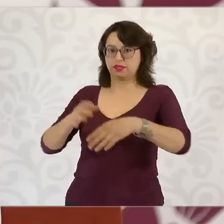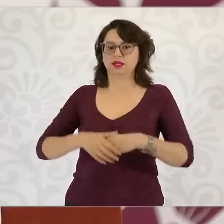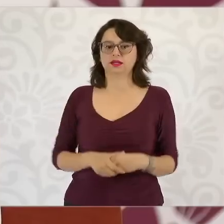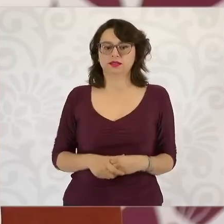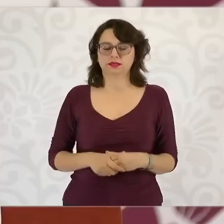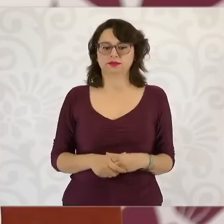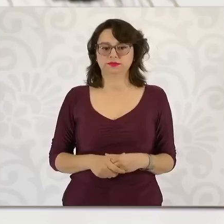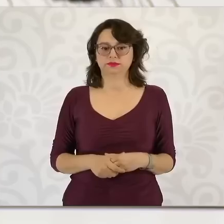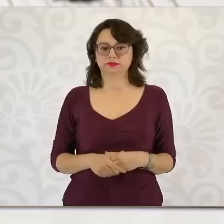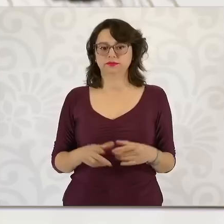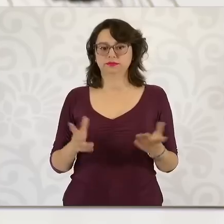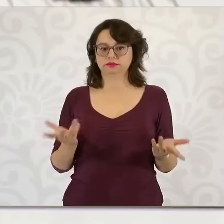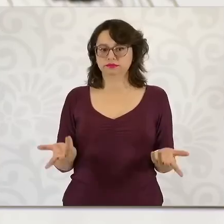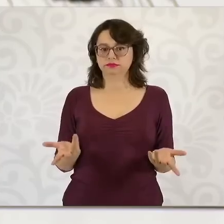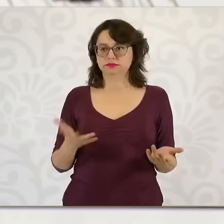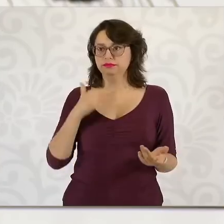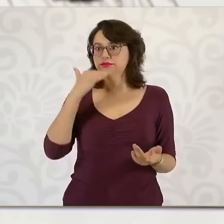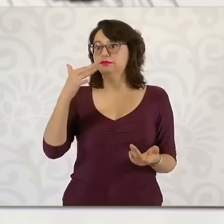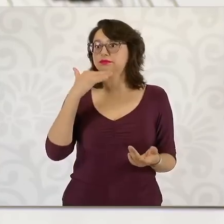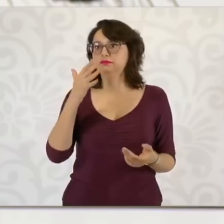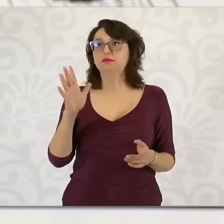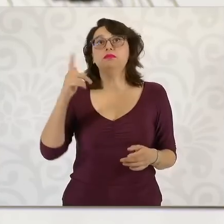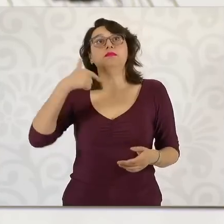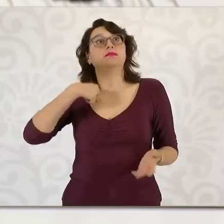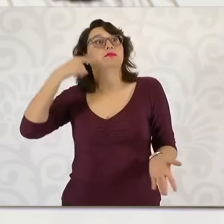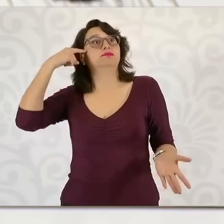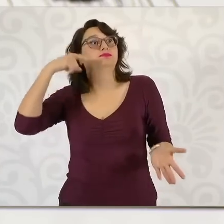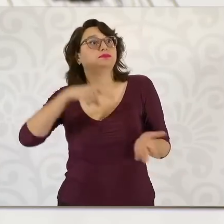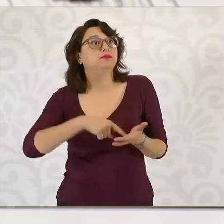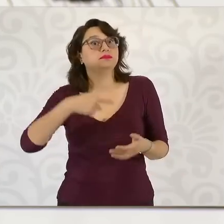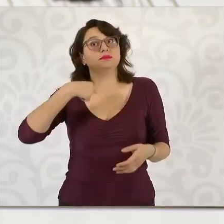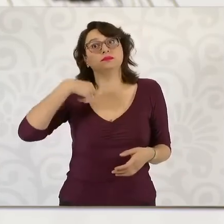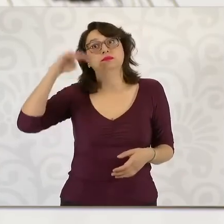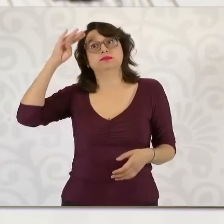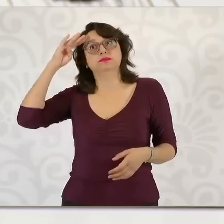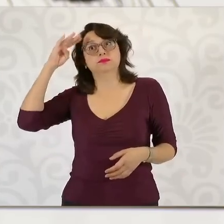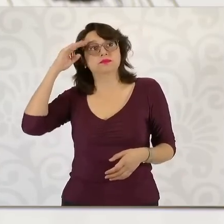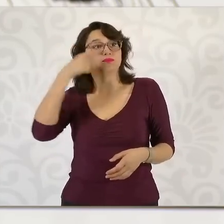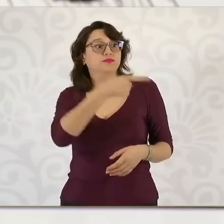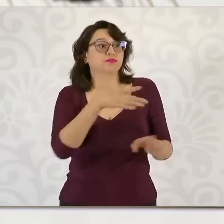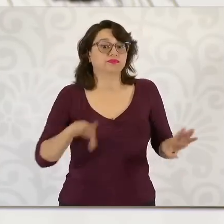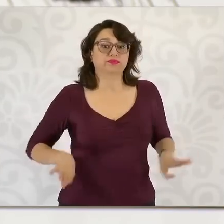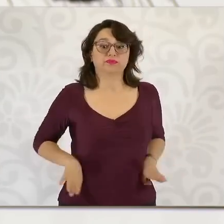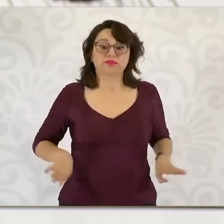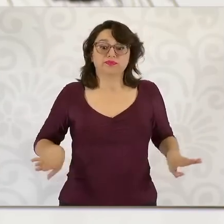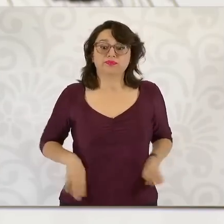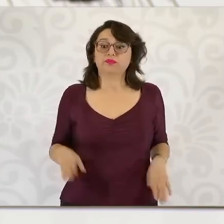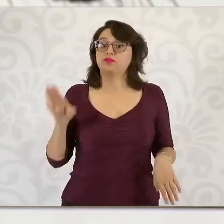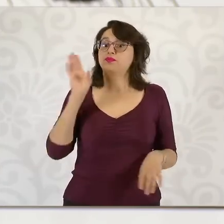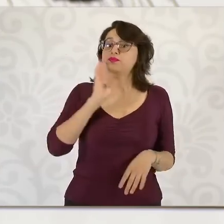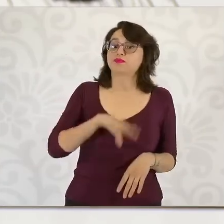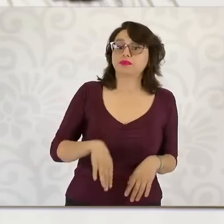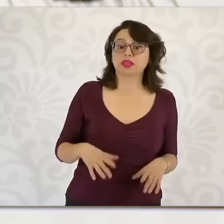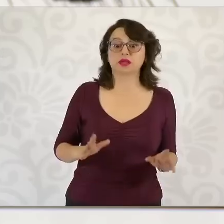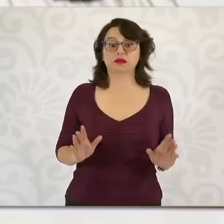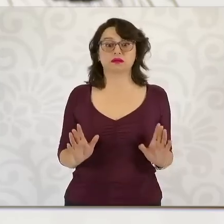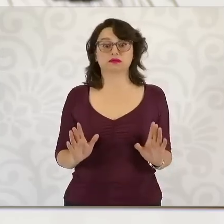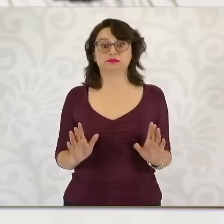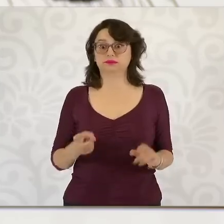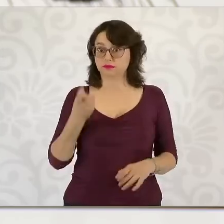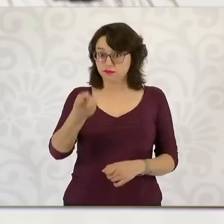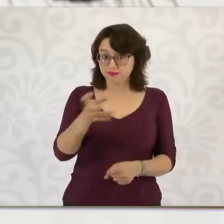de corrupción. No basta con decir hay una actitud sistemática